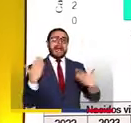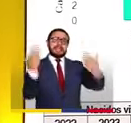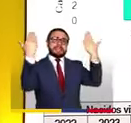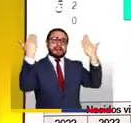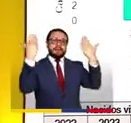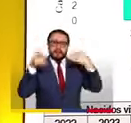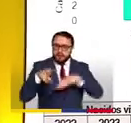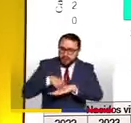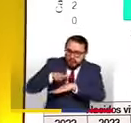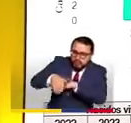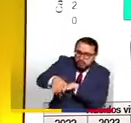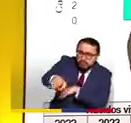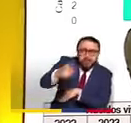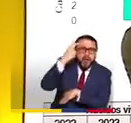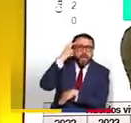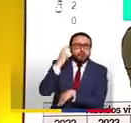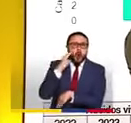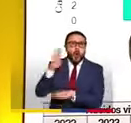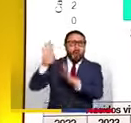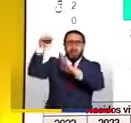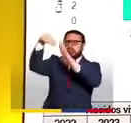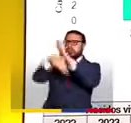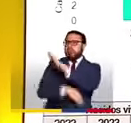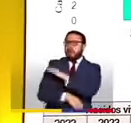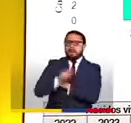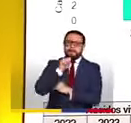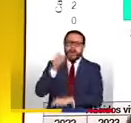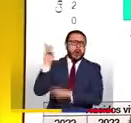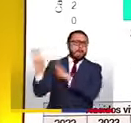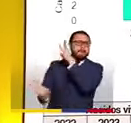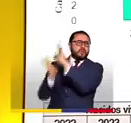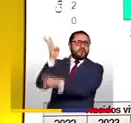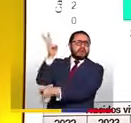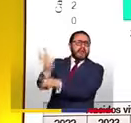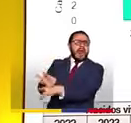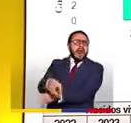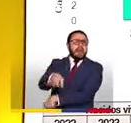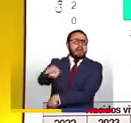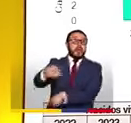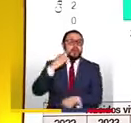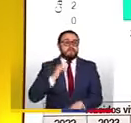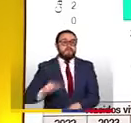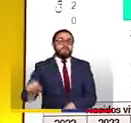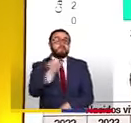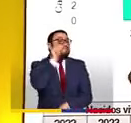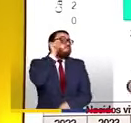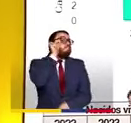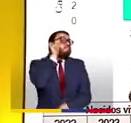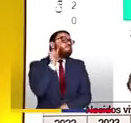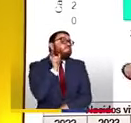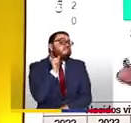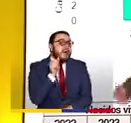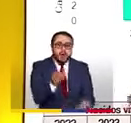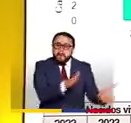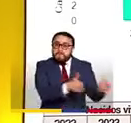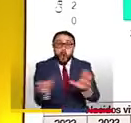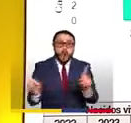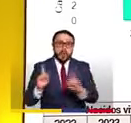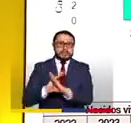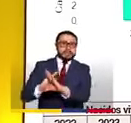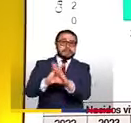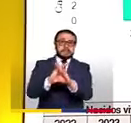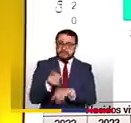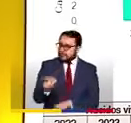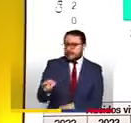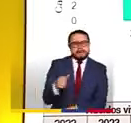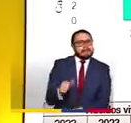un resultado de los más altos del mundo en el cuidado de la mujer, en las muertes de la mujer